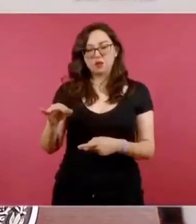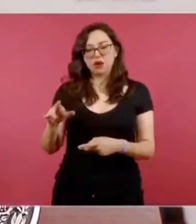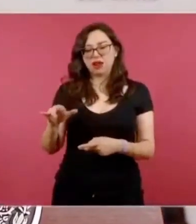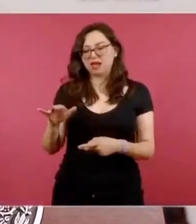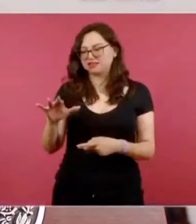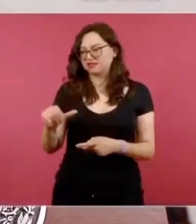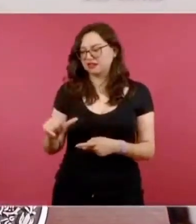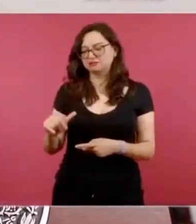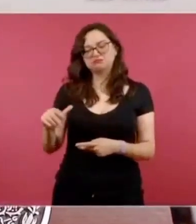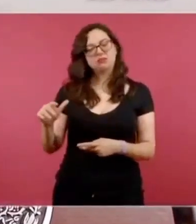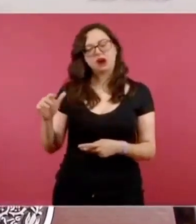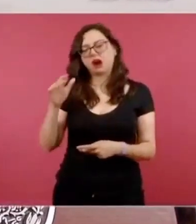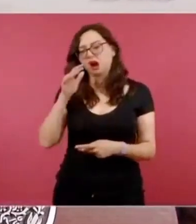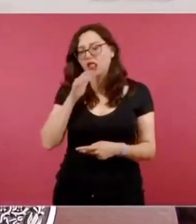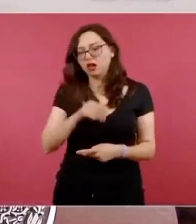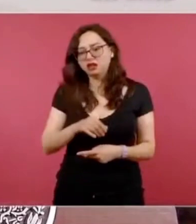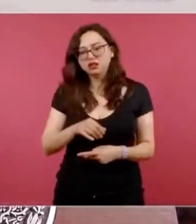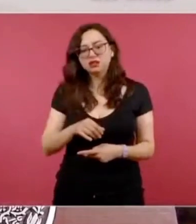Lo que querían era